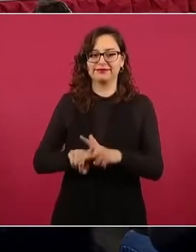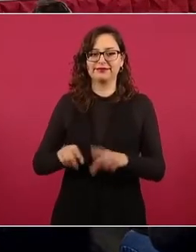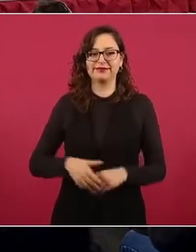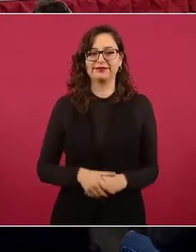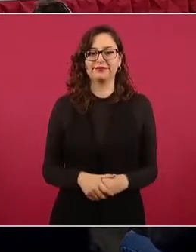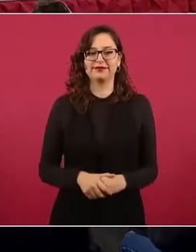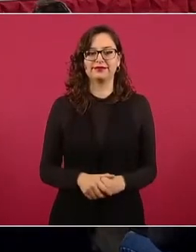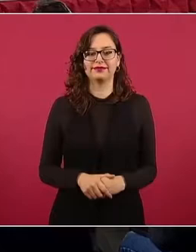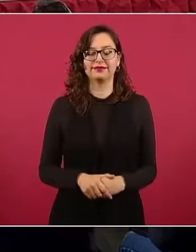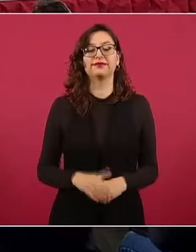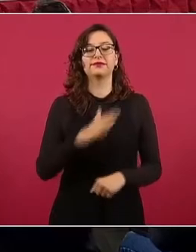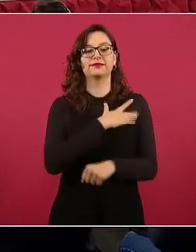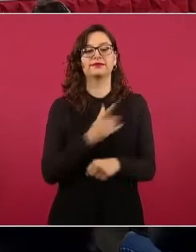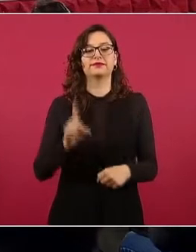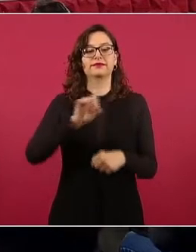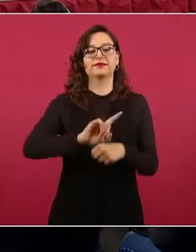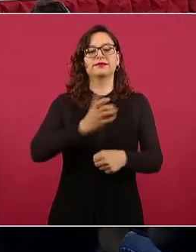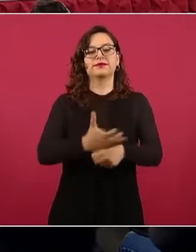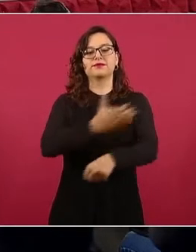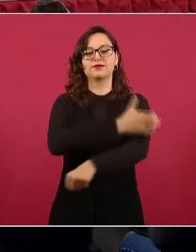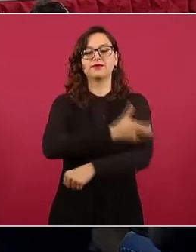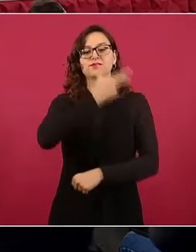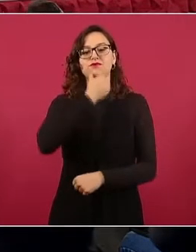Buenos días, compañeras, compañeros.